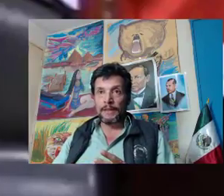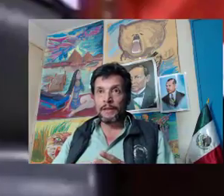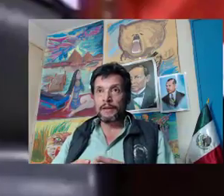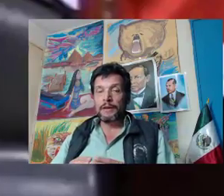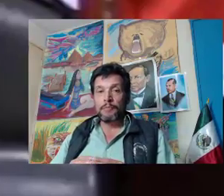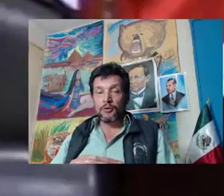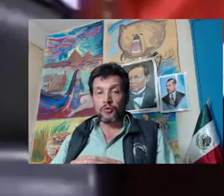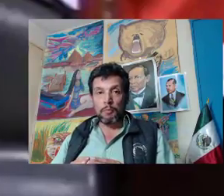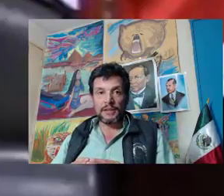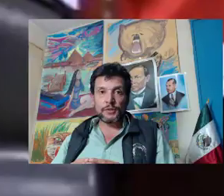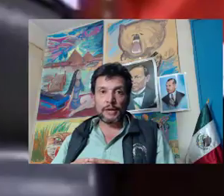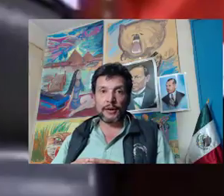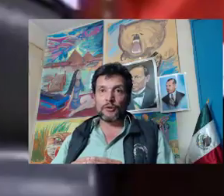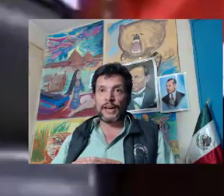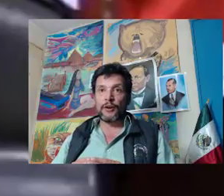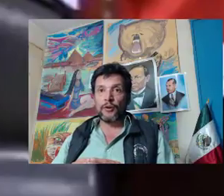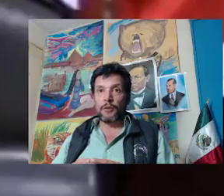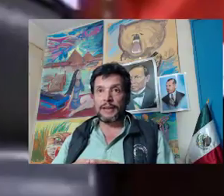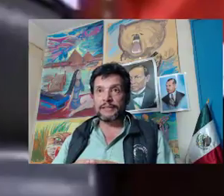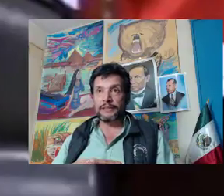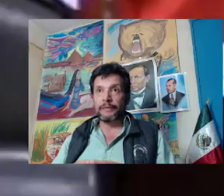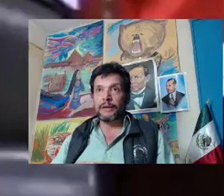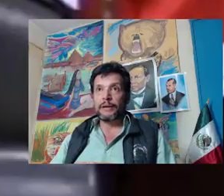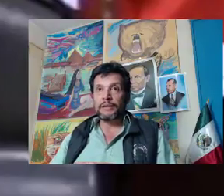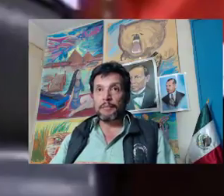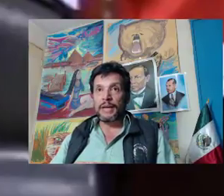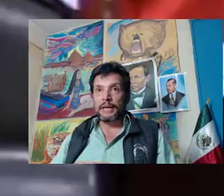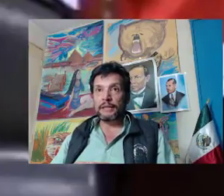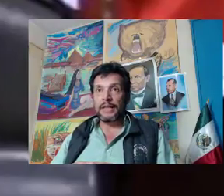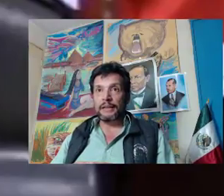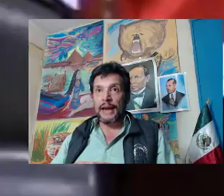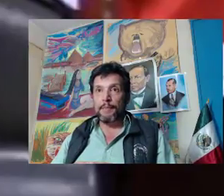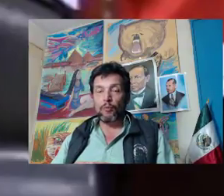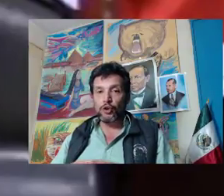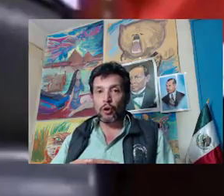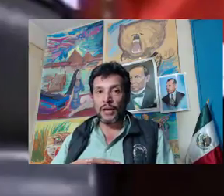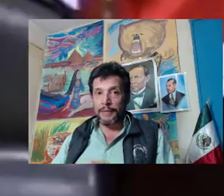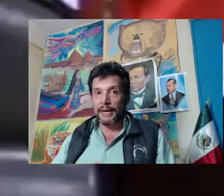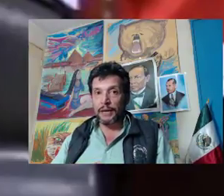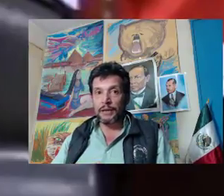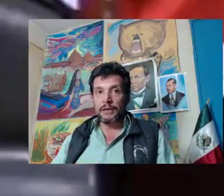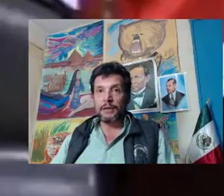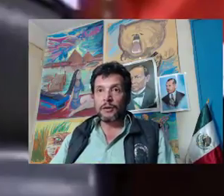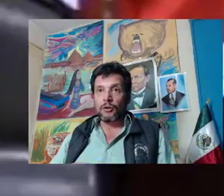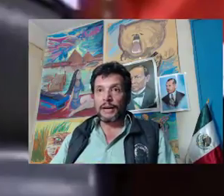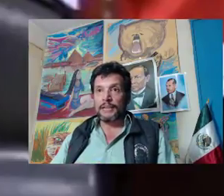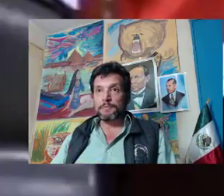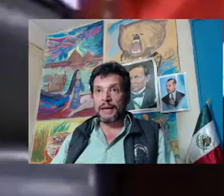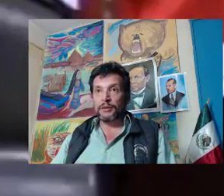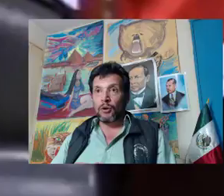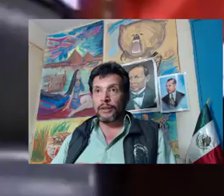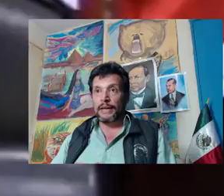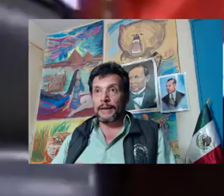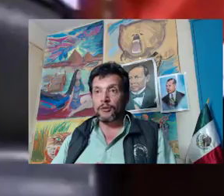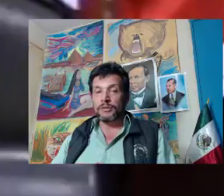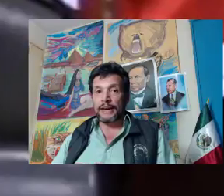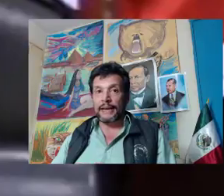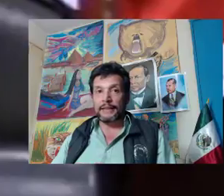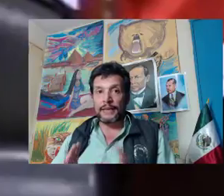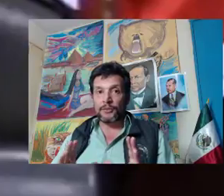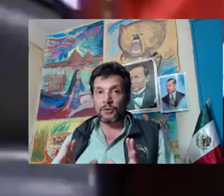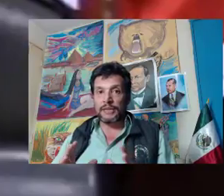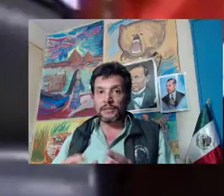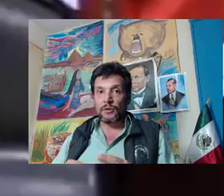PepsiCo. Por supuesto que Rosario Robles también tendrá mucho que ver con el aspecto de